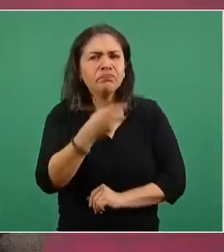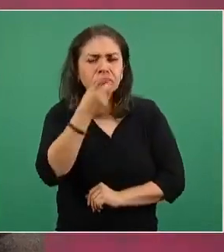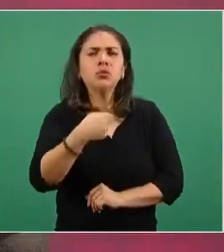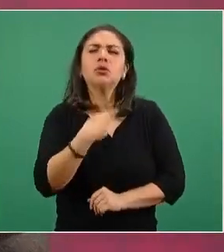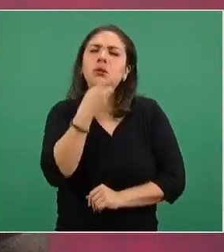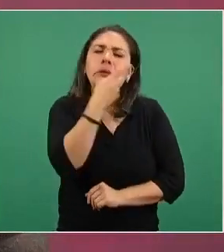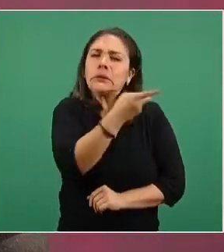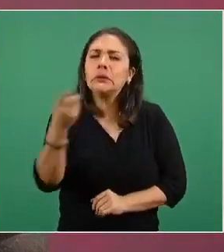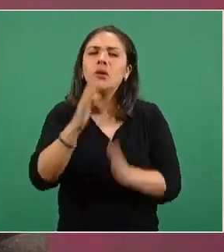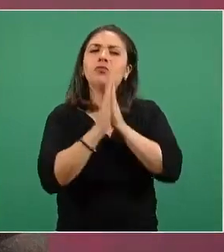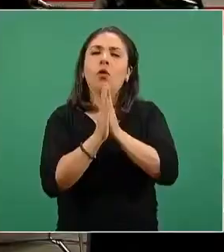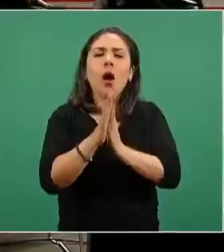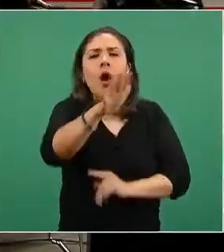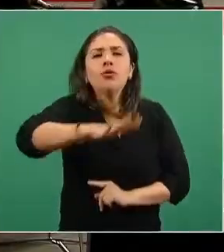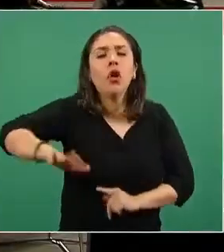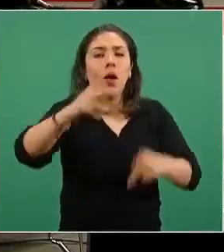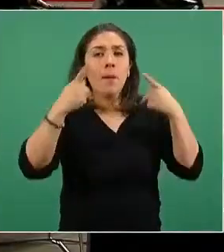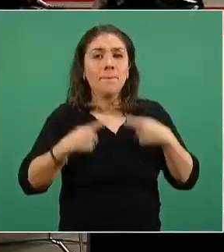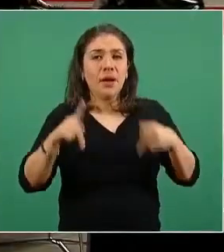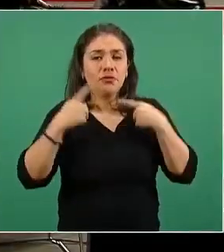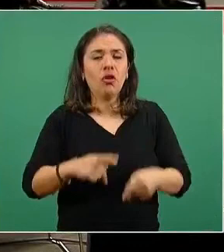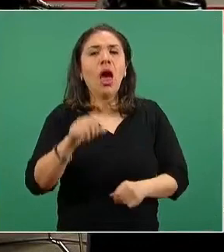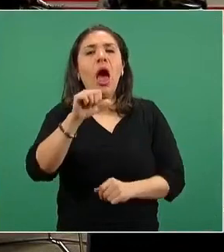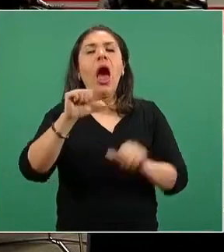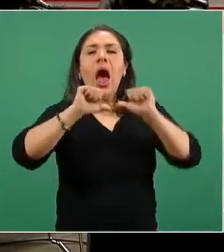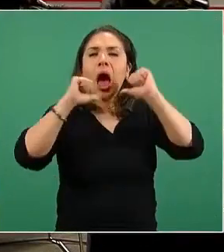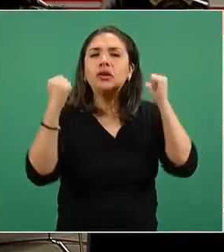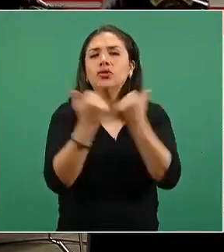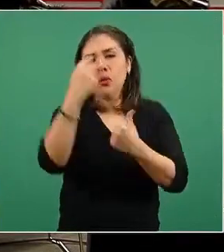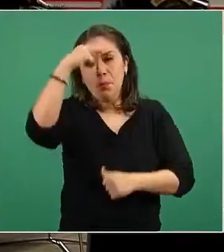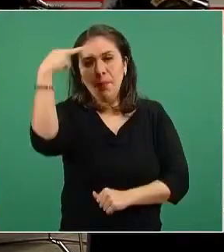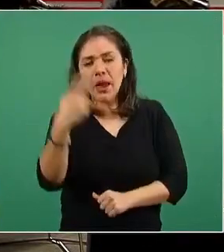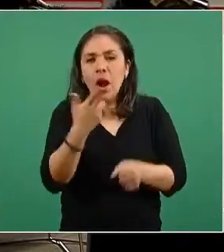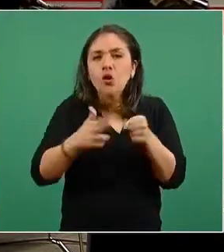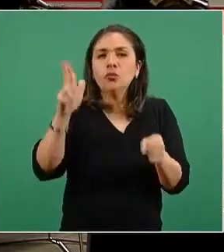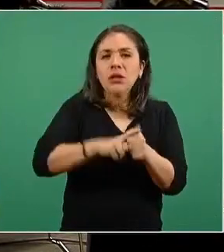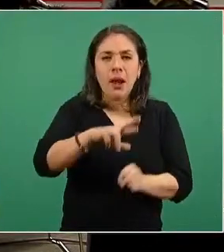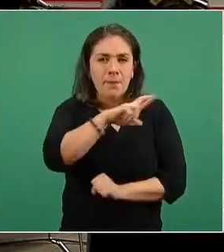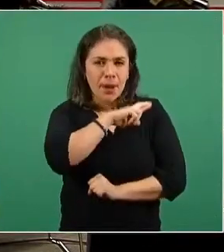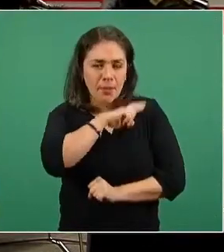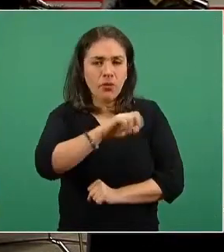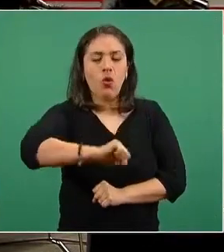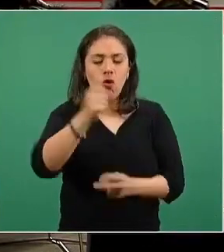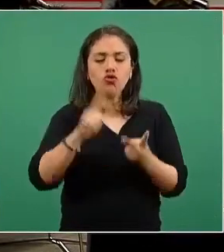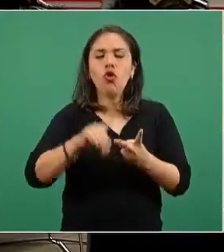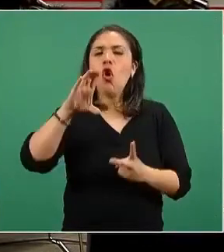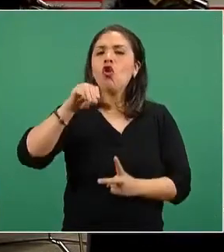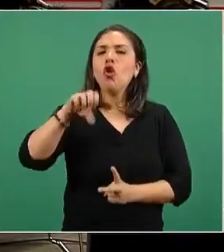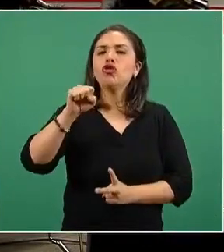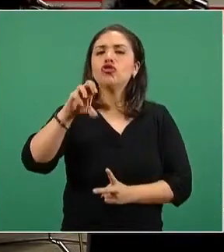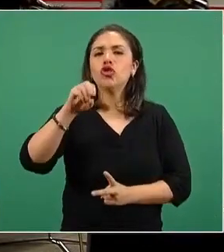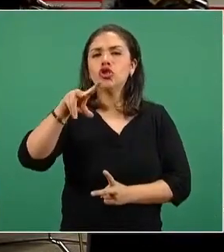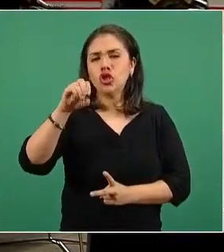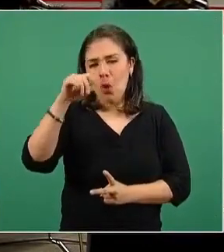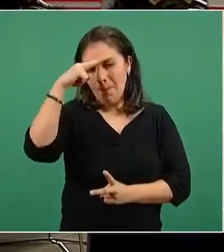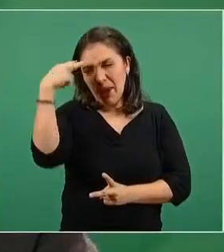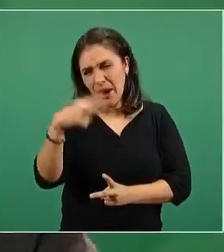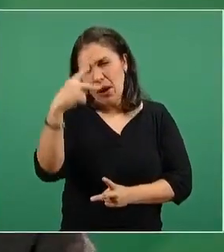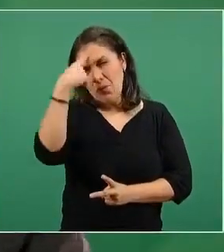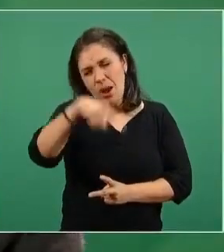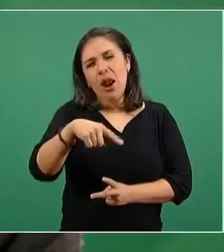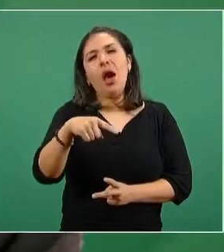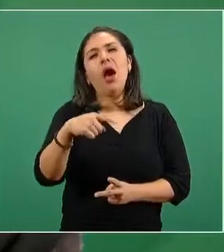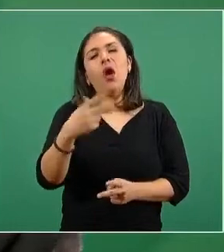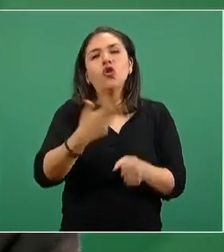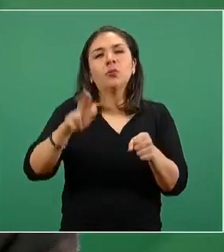pedido la ayuda de la Asociación Mexicana de Hospitales Privados y el Consorcio Mexicano de Hospitales Privados, presididos por Olegario